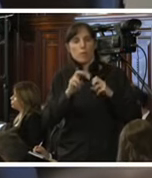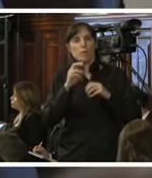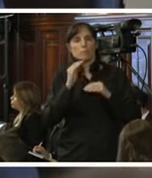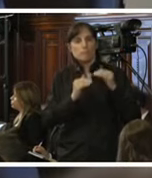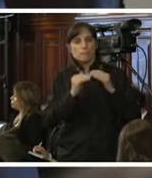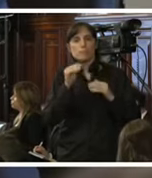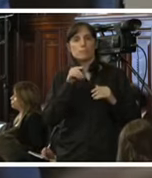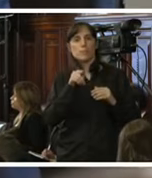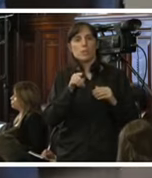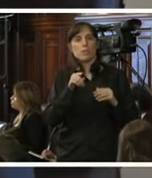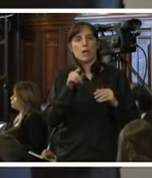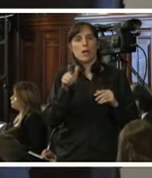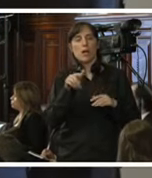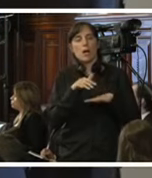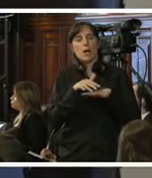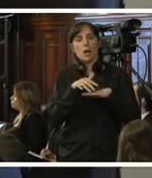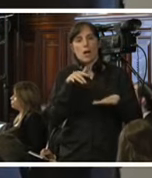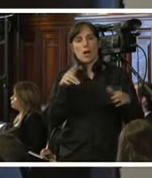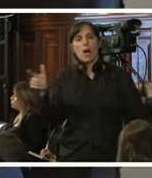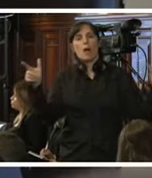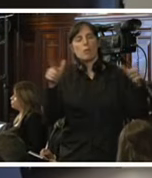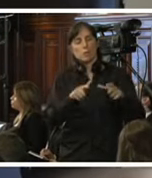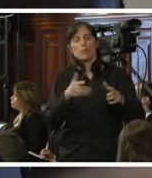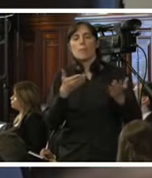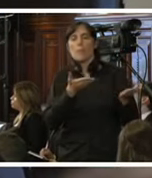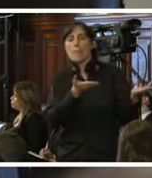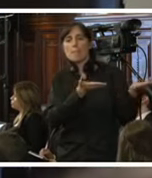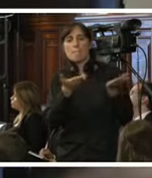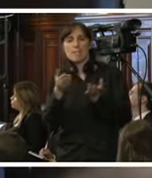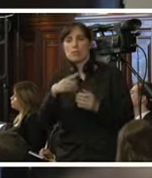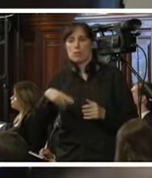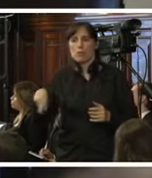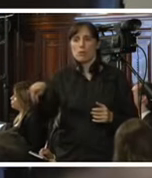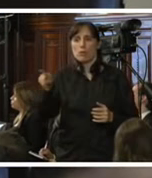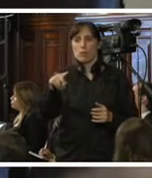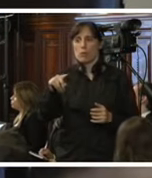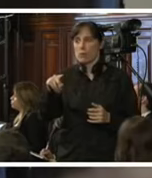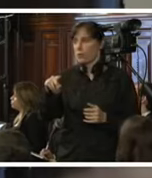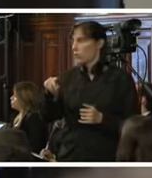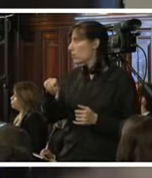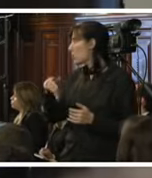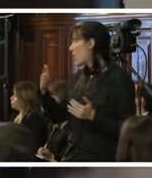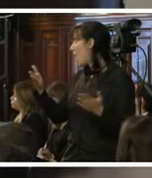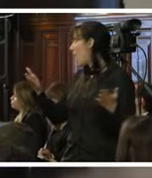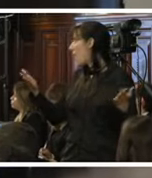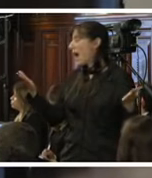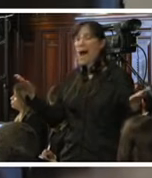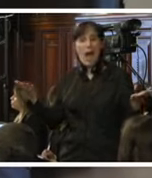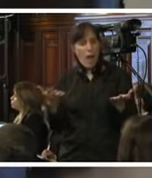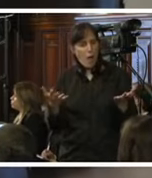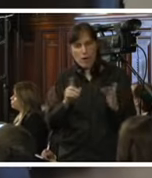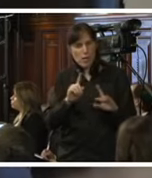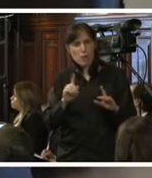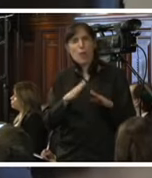en esta audiencia, invitaría a que pudieran precisarnos, no ahora, sino con